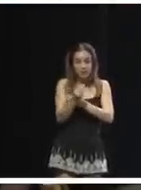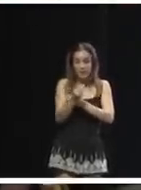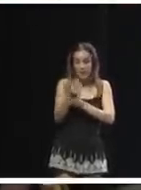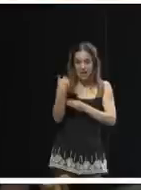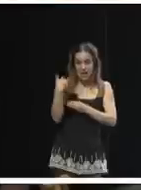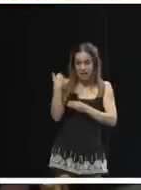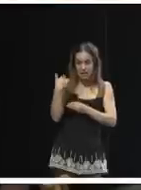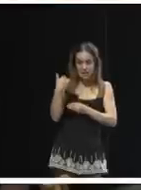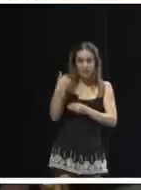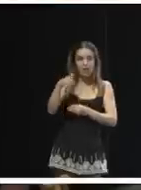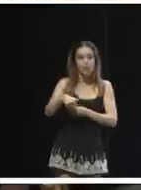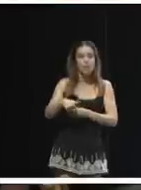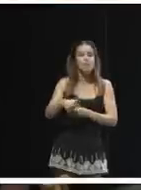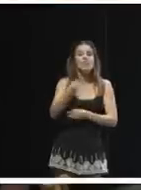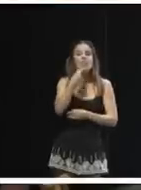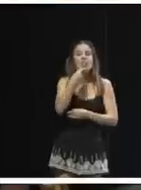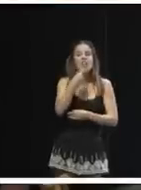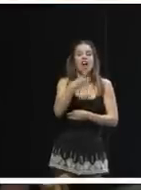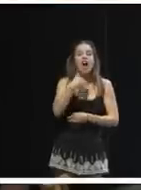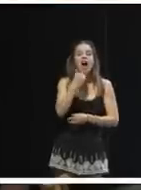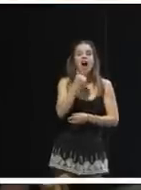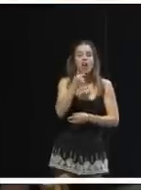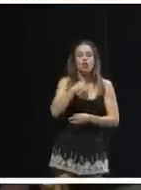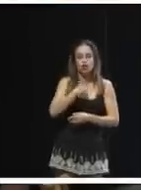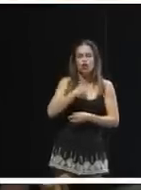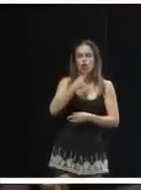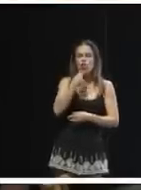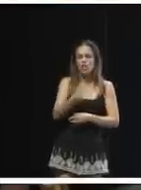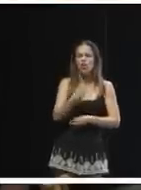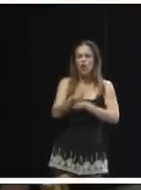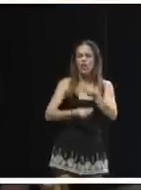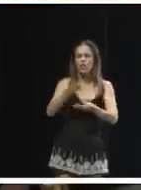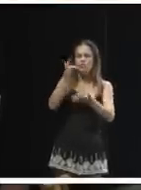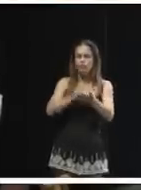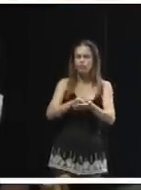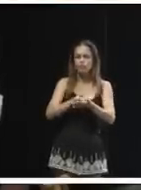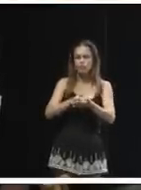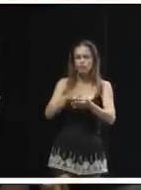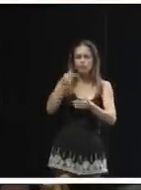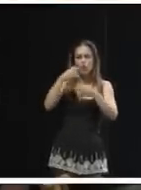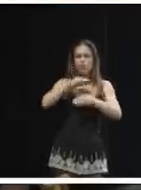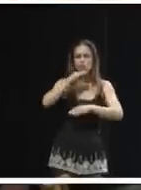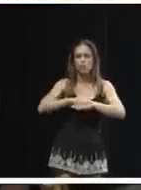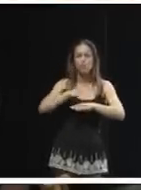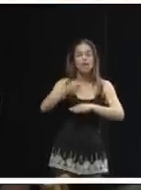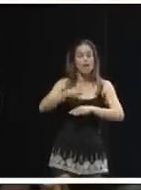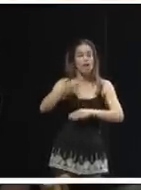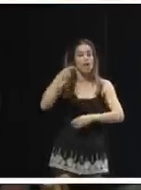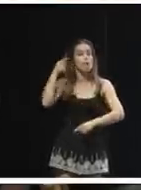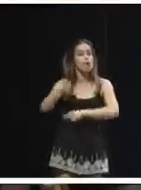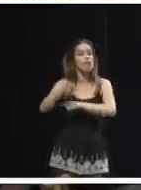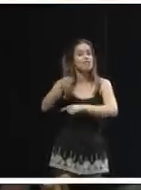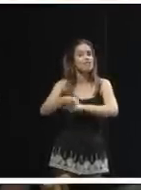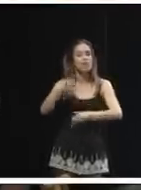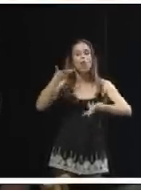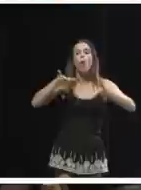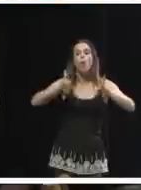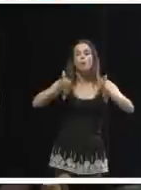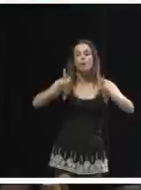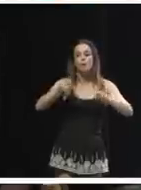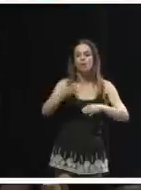os digo que vamos a hacer. Hemos conseguido ya, como nos exigía la directiva, un permiso